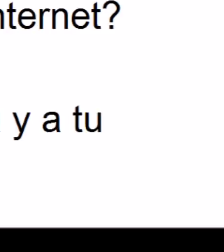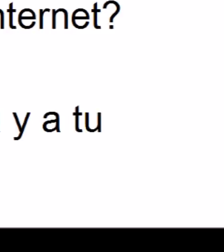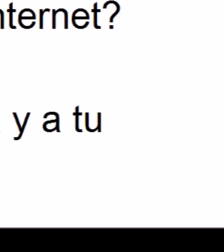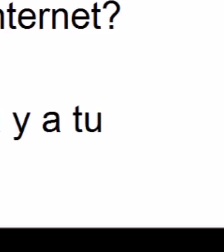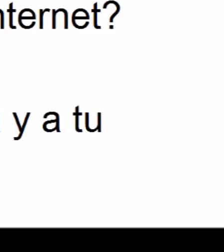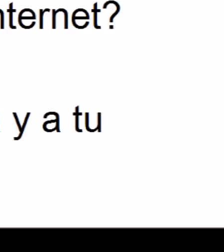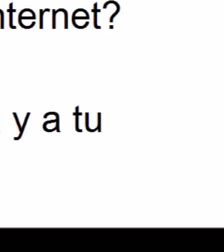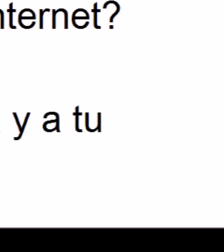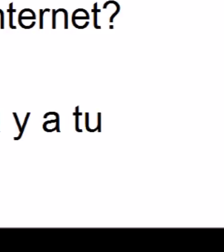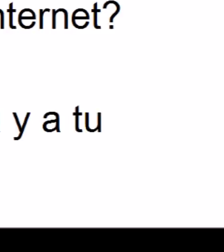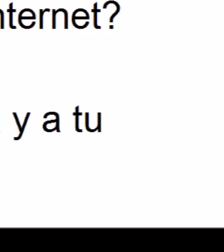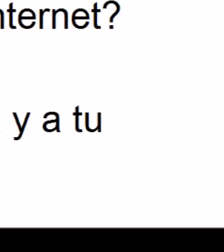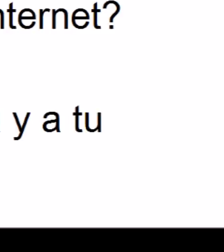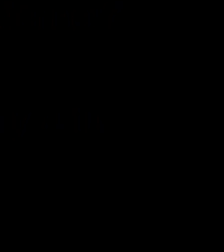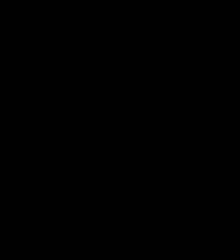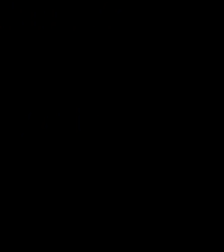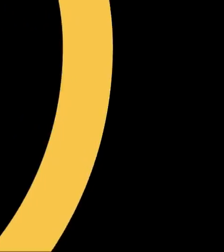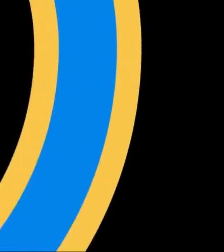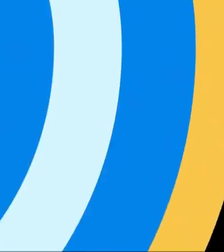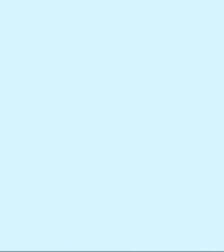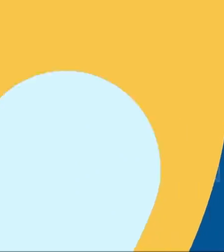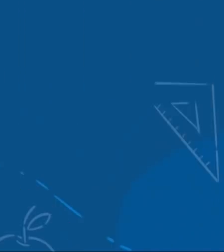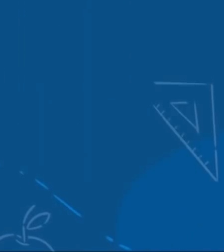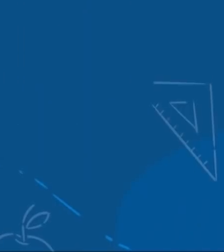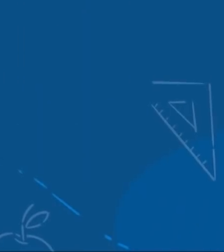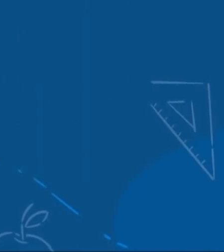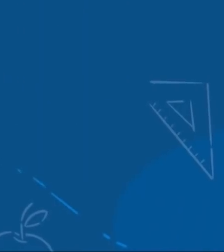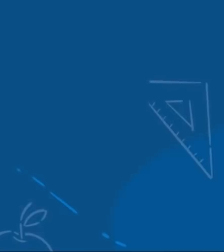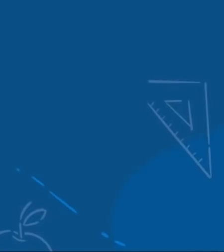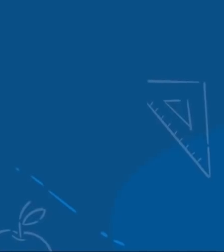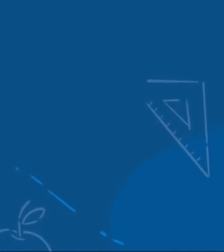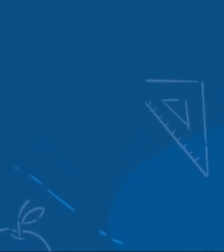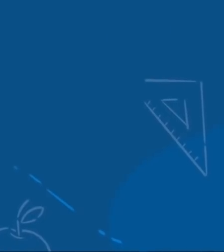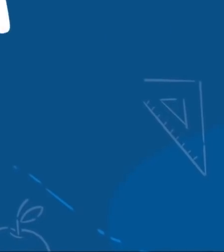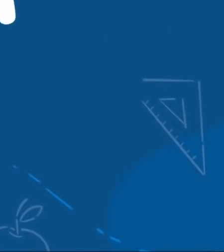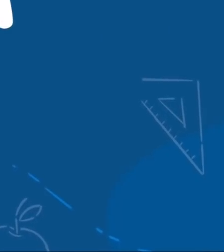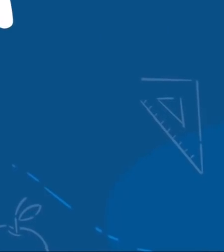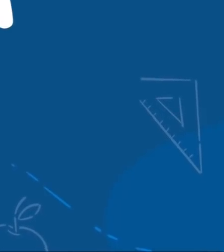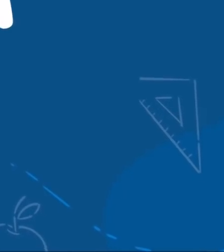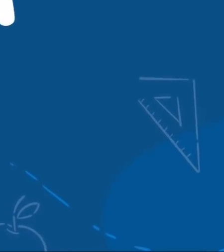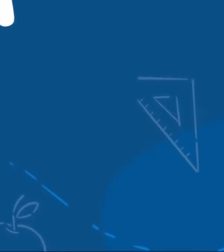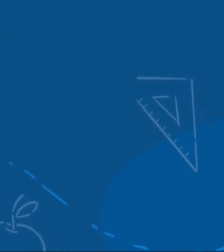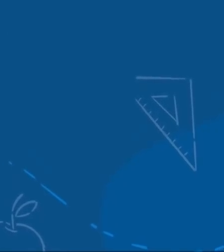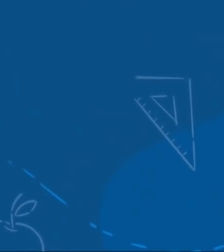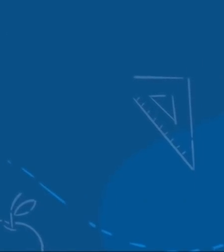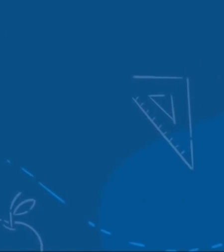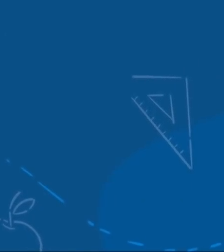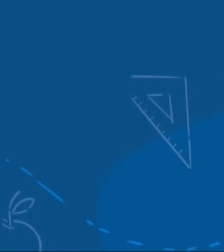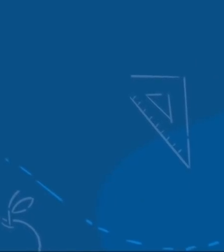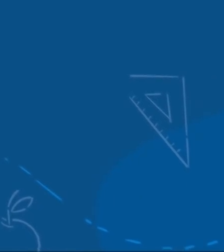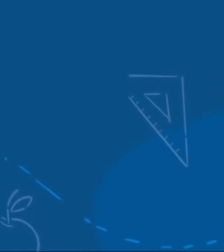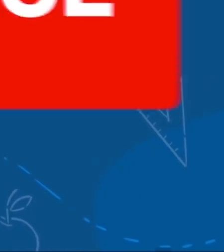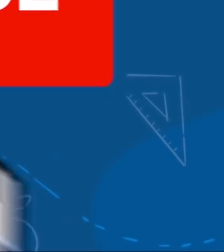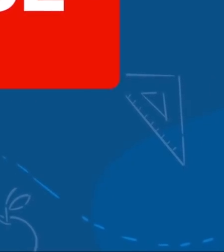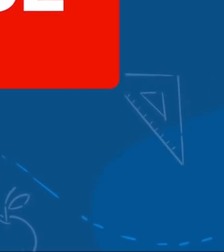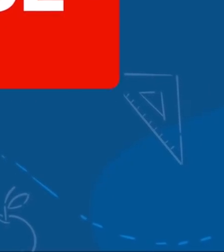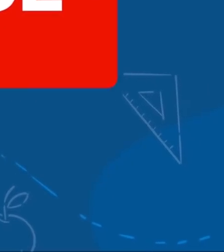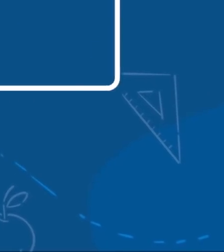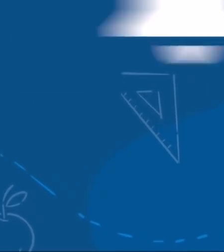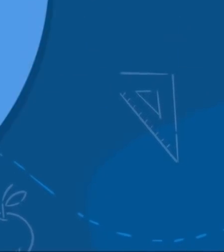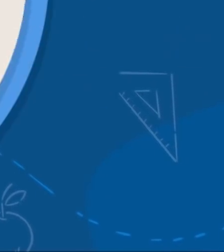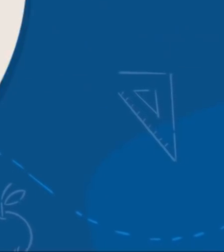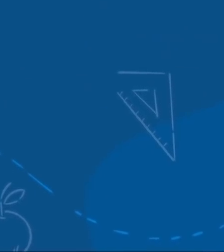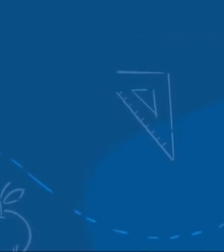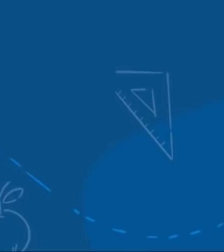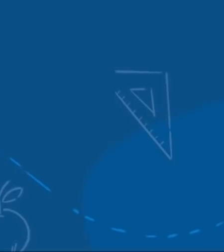diaria y a tu formación? Espero que este video te ayude un poco. Si conoces a alguien que le pueda ayudar este video, comparte, dale like y suscríbete. ¡Saludos!